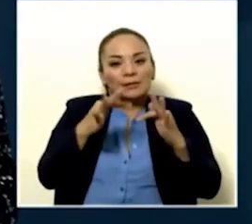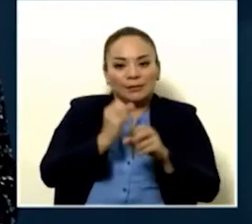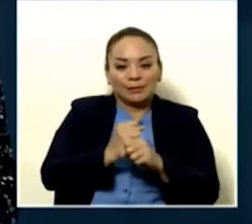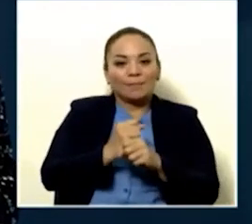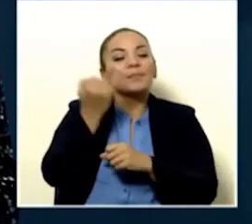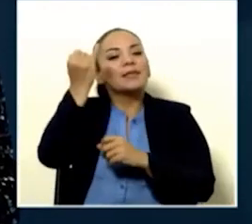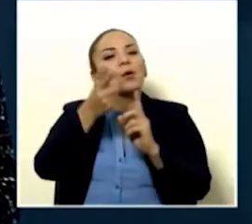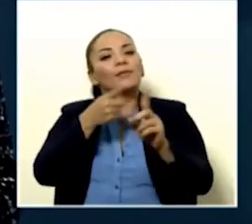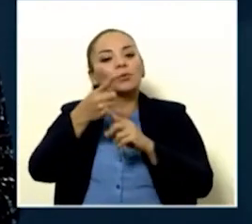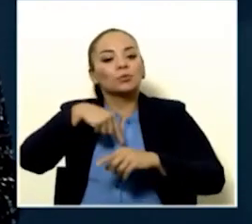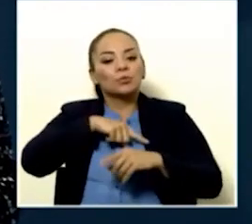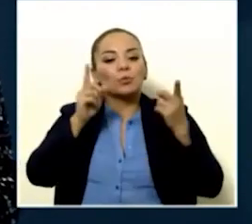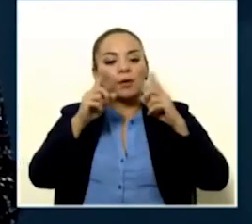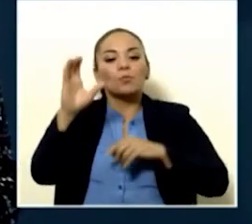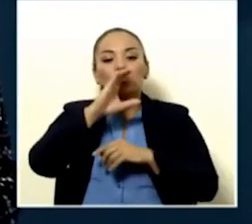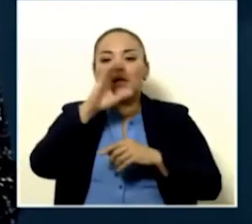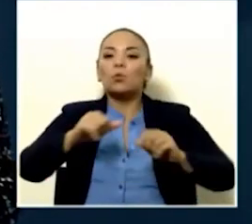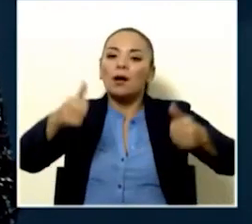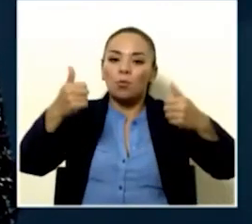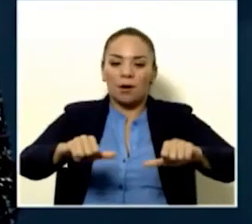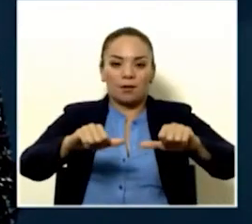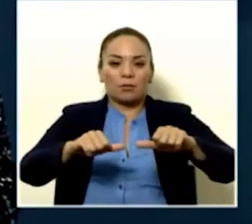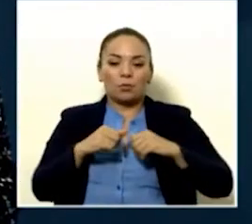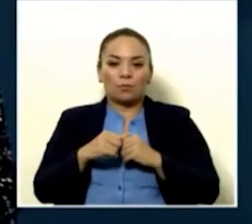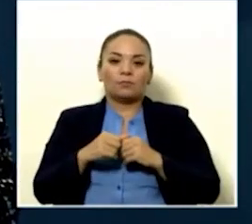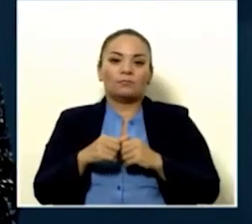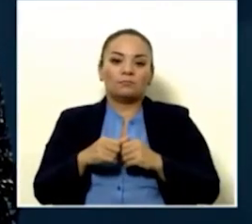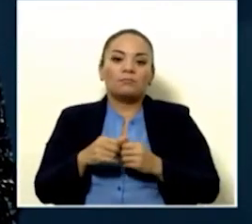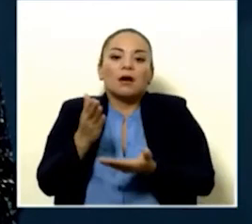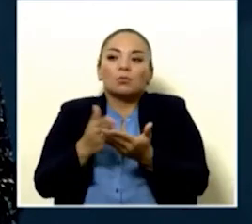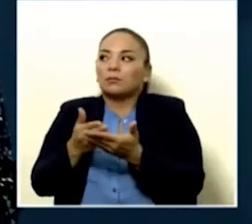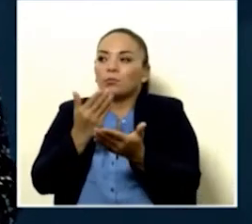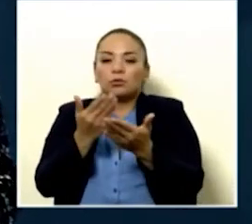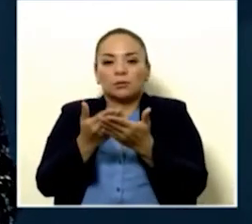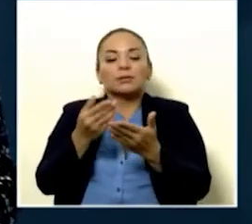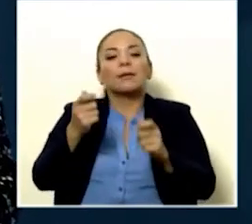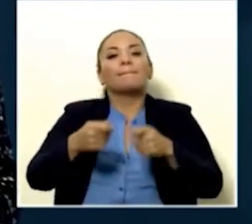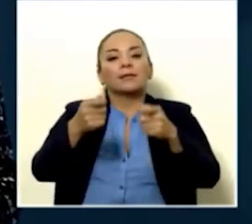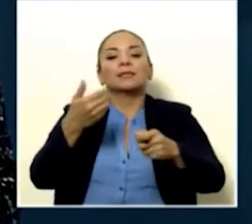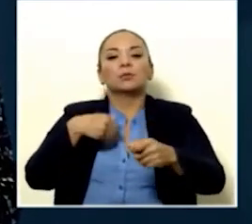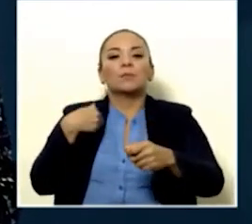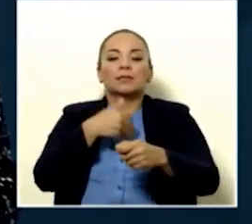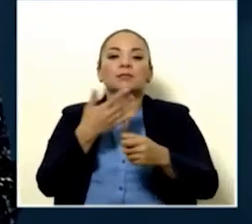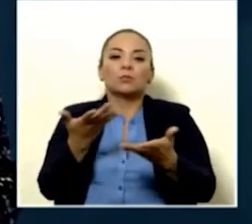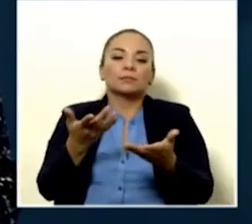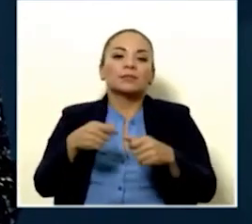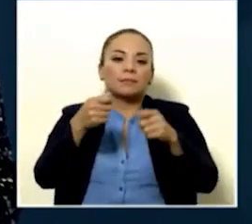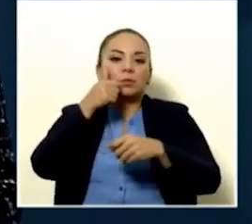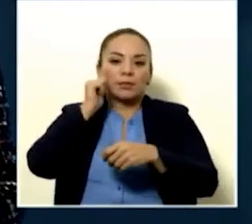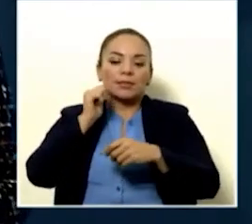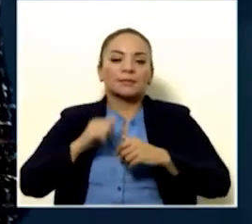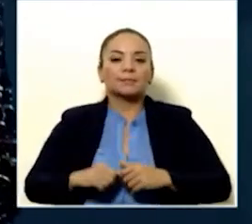idea nosotros es justamente buscar un consenso para alguna de las mociones, sobre todo la que plantea el señor ministro que se presentó justamente el día de